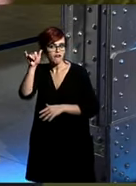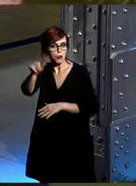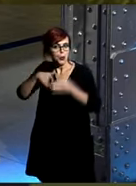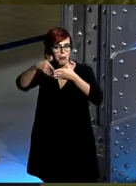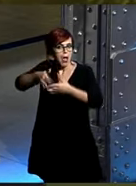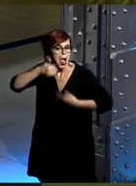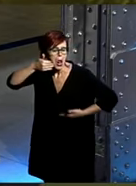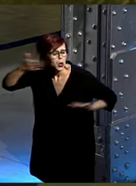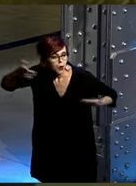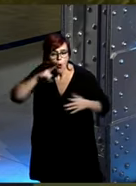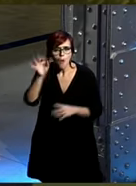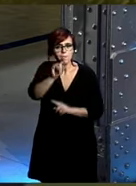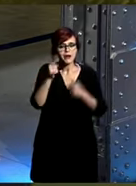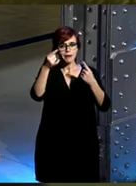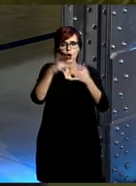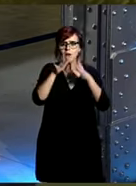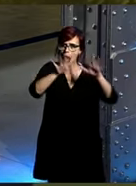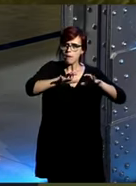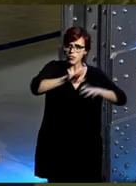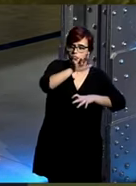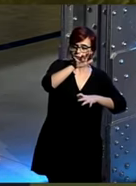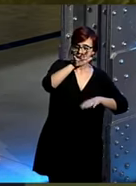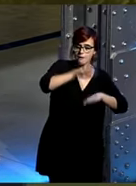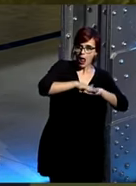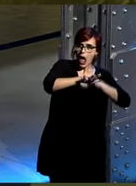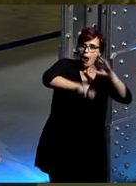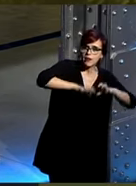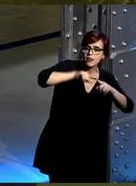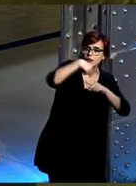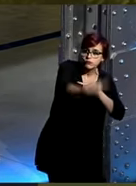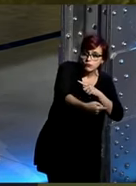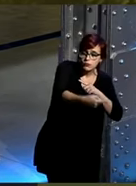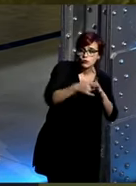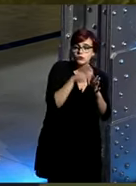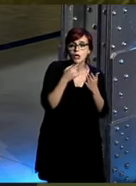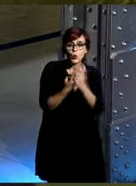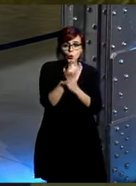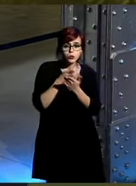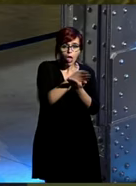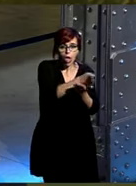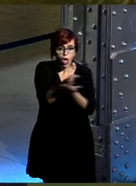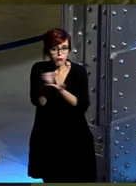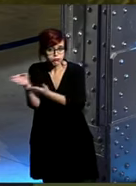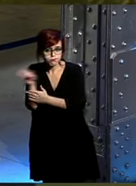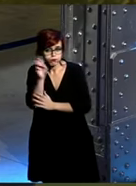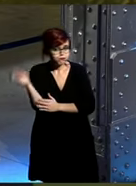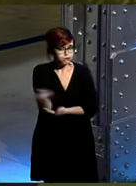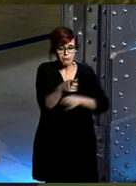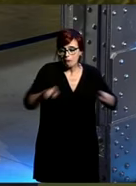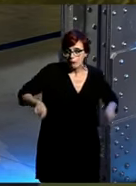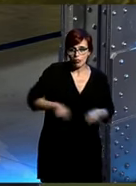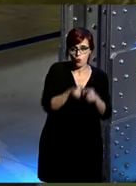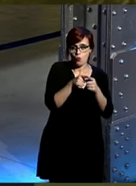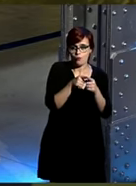aeronáutico. O al revés, a lo mejor primero aprendes a aprender y después... o sea, que las rutas son muy diversas. Eso es lo que